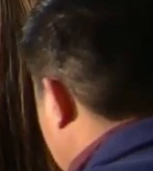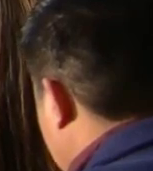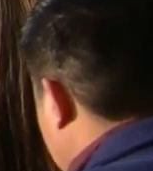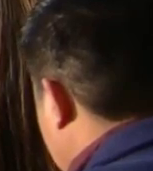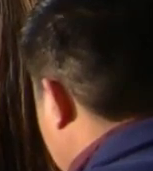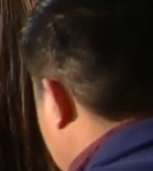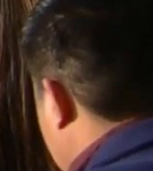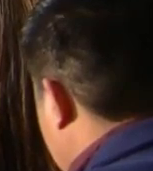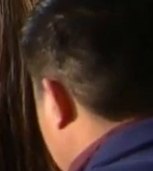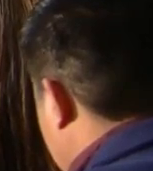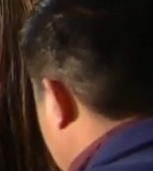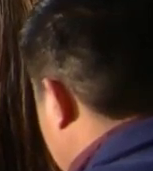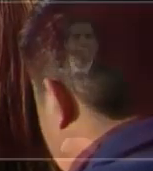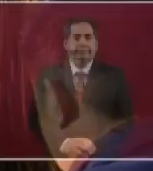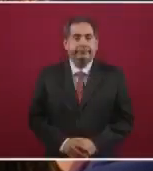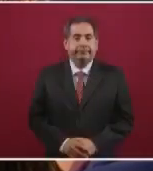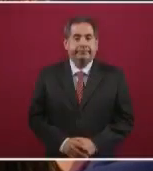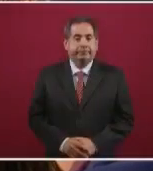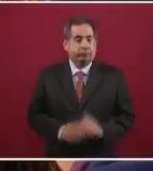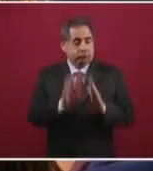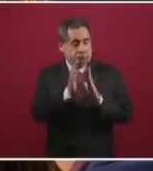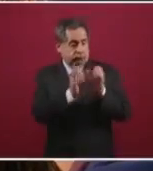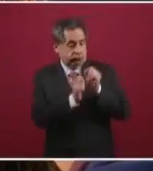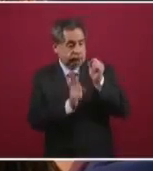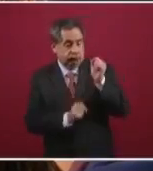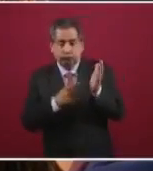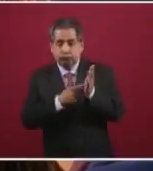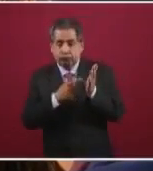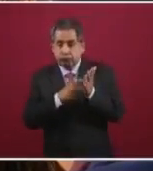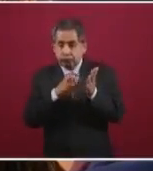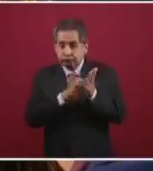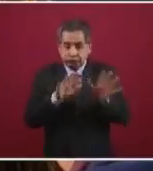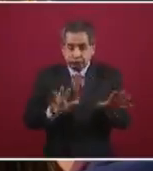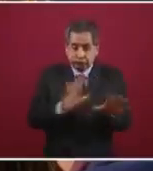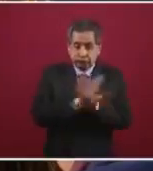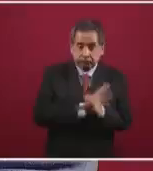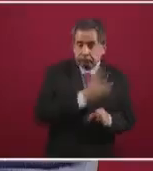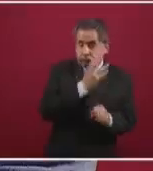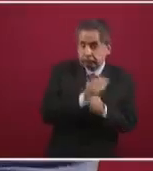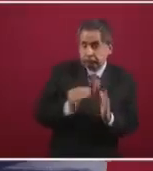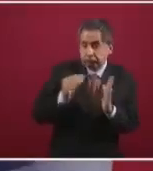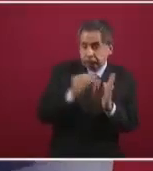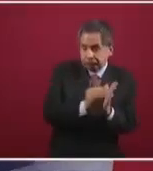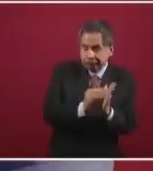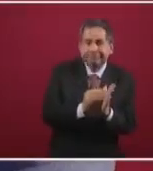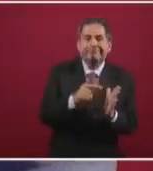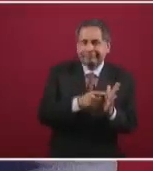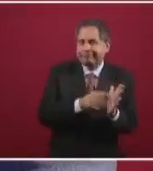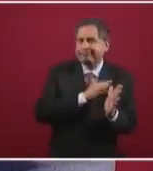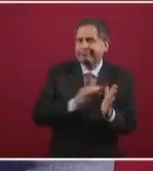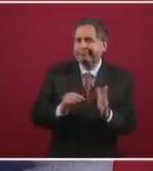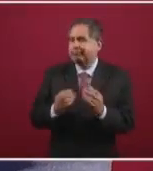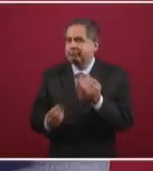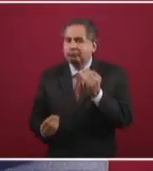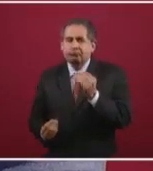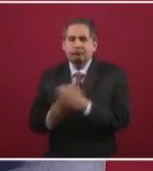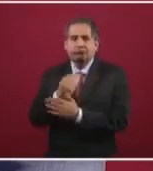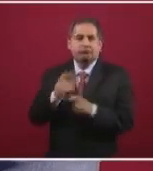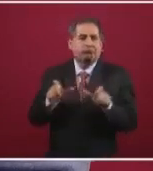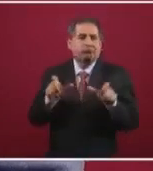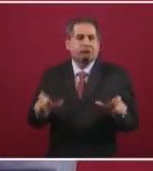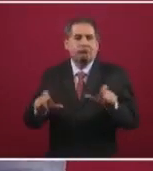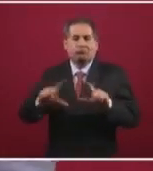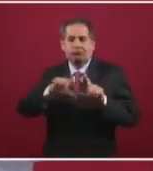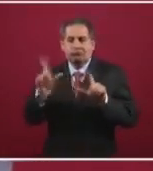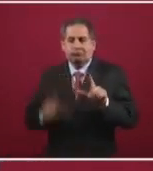Guardia, lo que permite contar con el apoyo de estas dos instituciones y